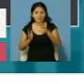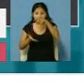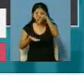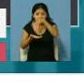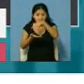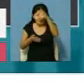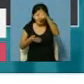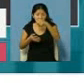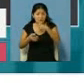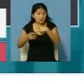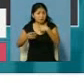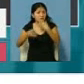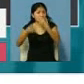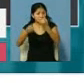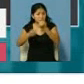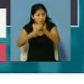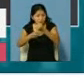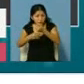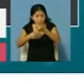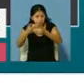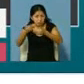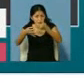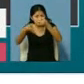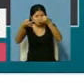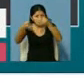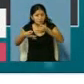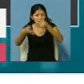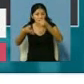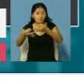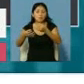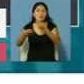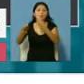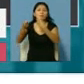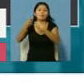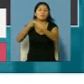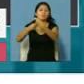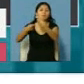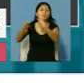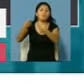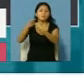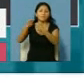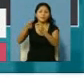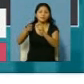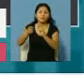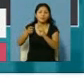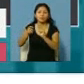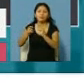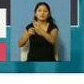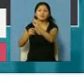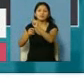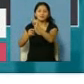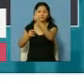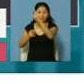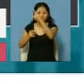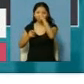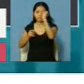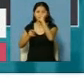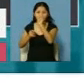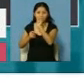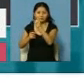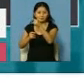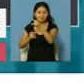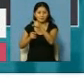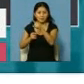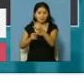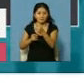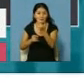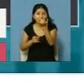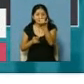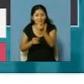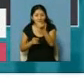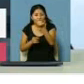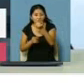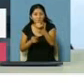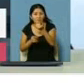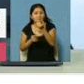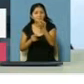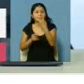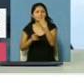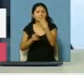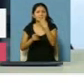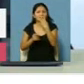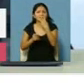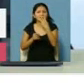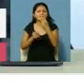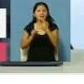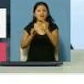muy bien y ya le estamos vendiendo energía al sistema y ya hay energía jujeñas renovable solar que está